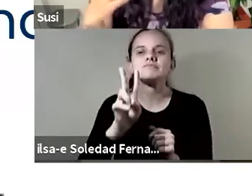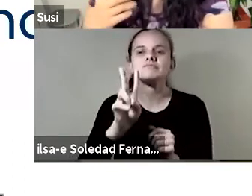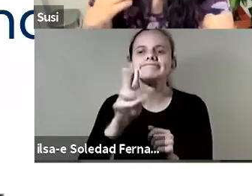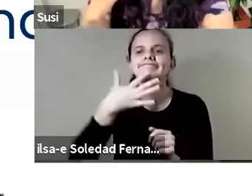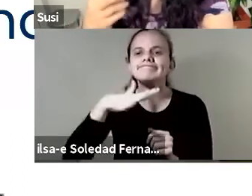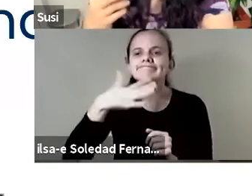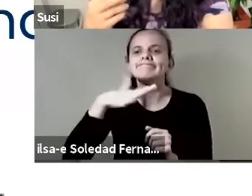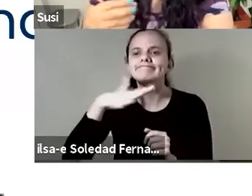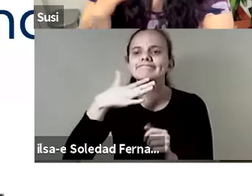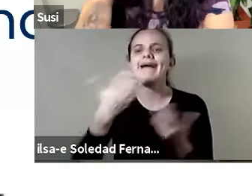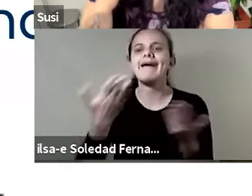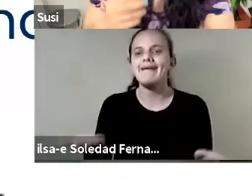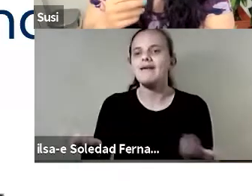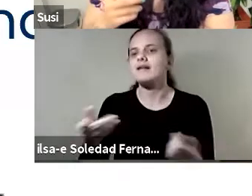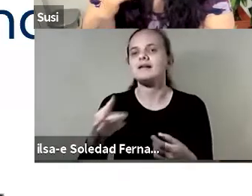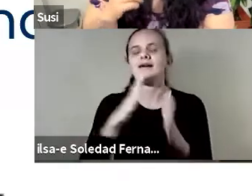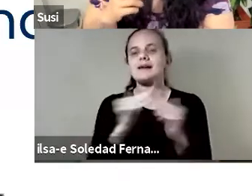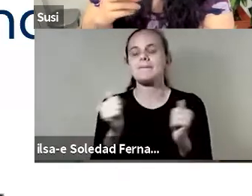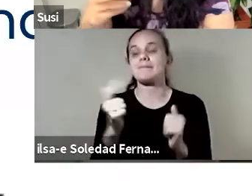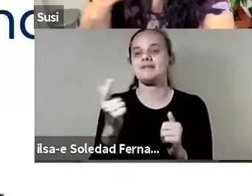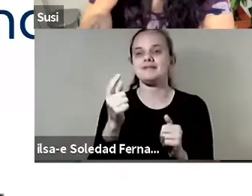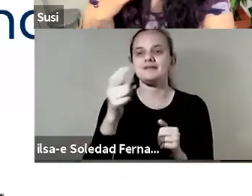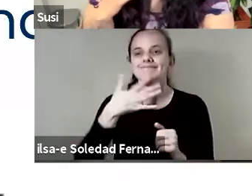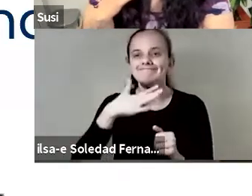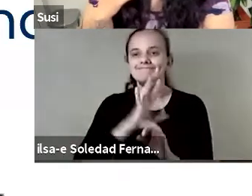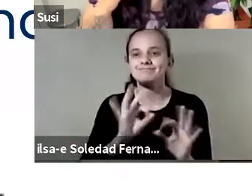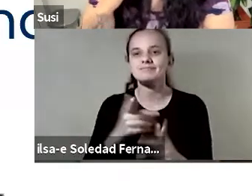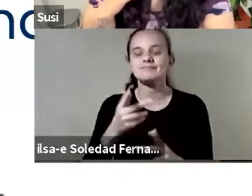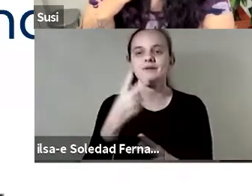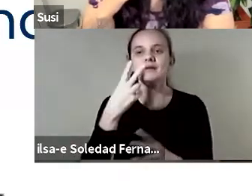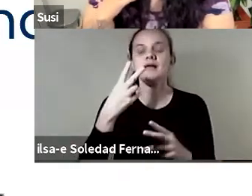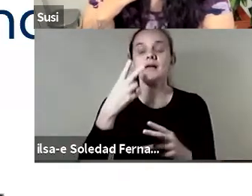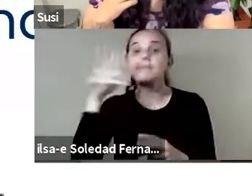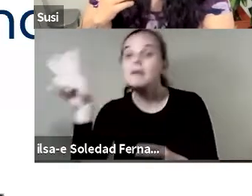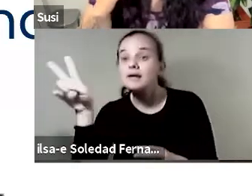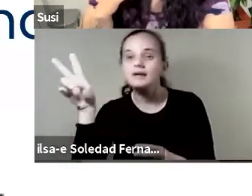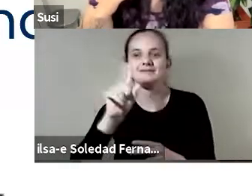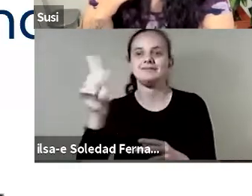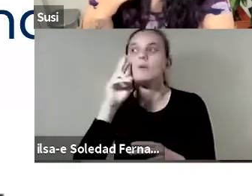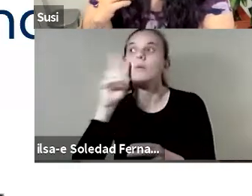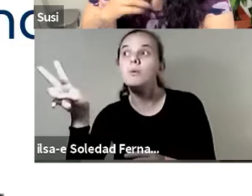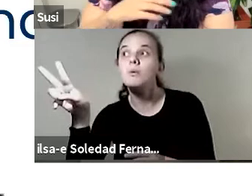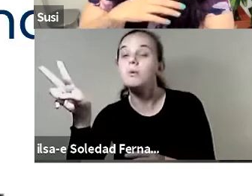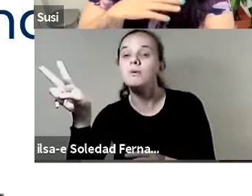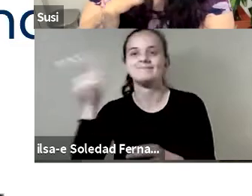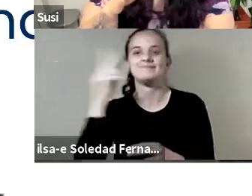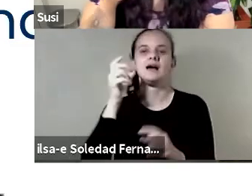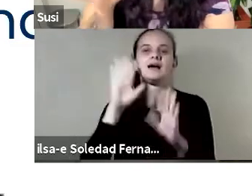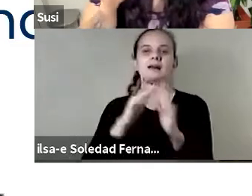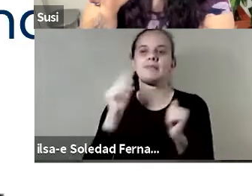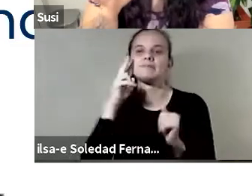para construir mensajes que permitan a los usuarios comprender la información de una manera rápida